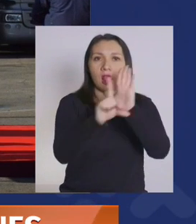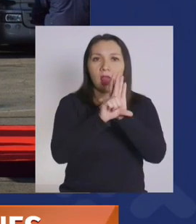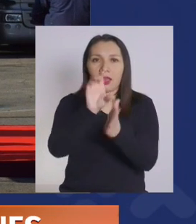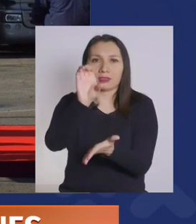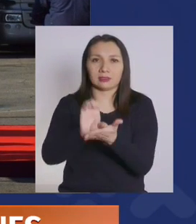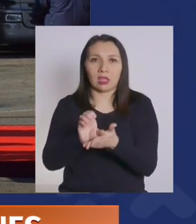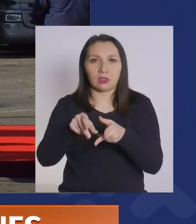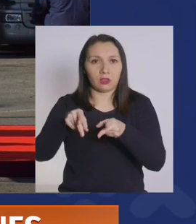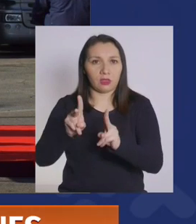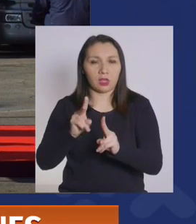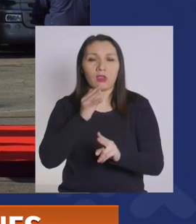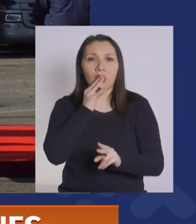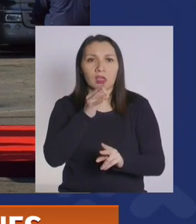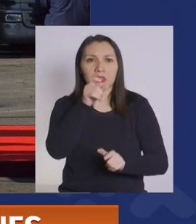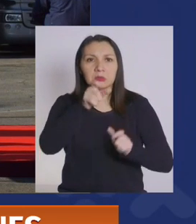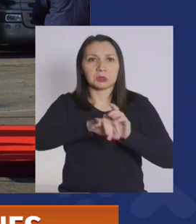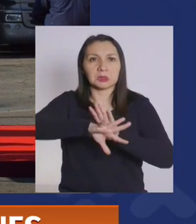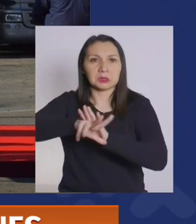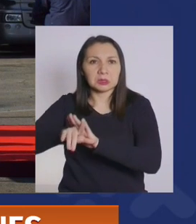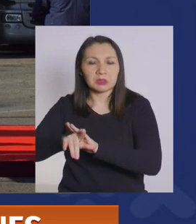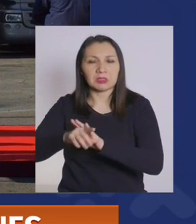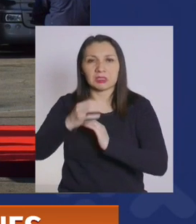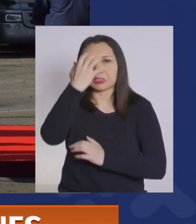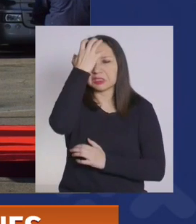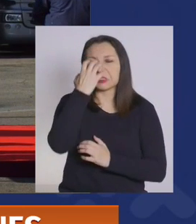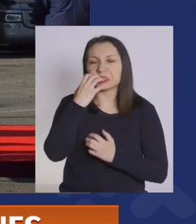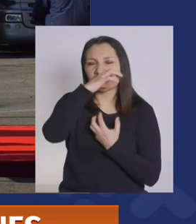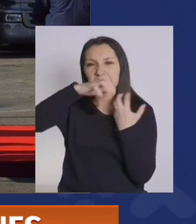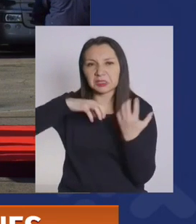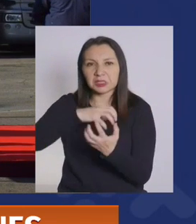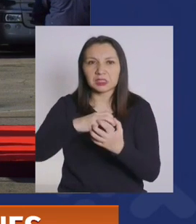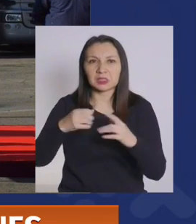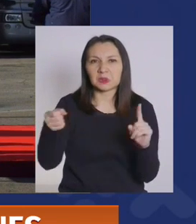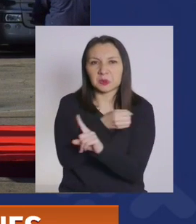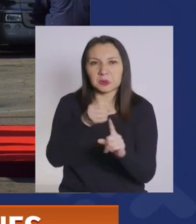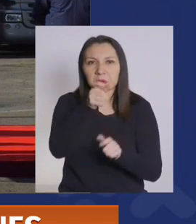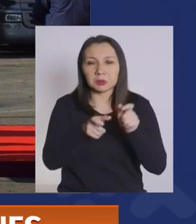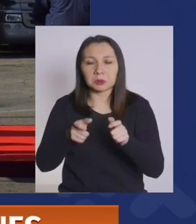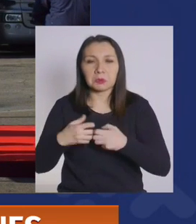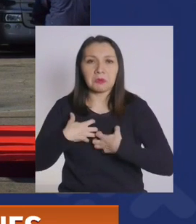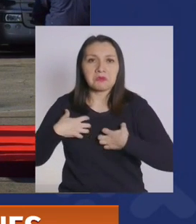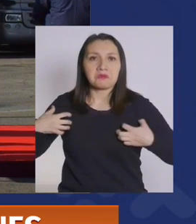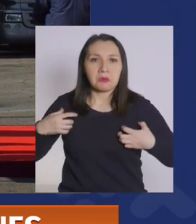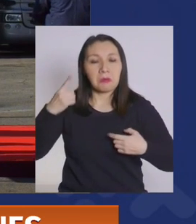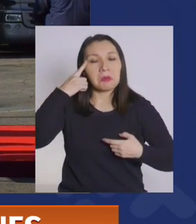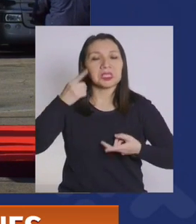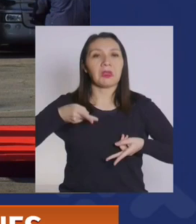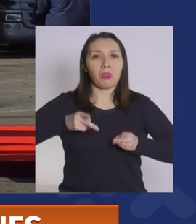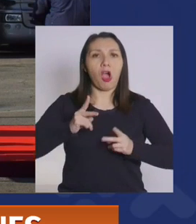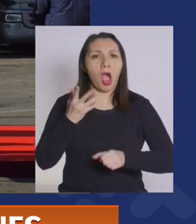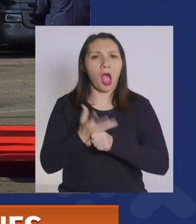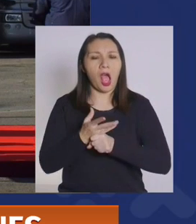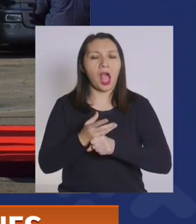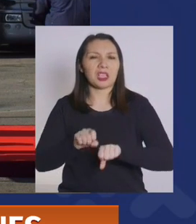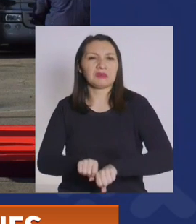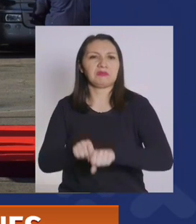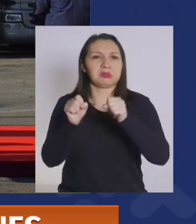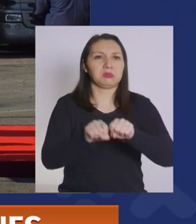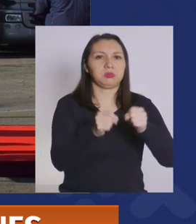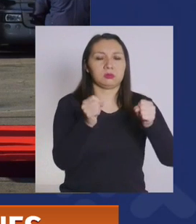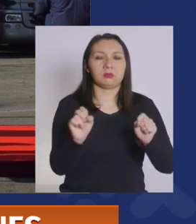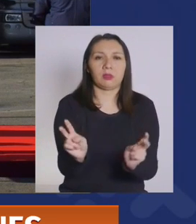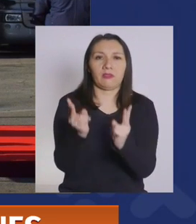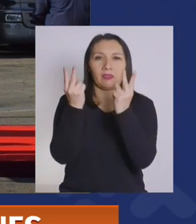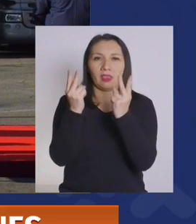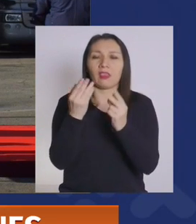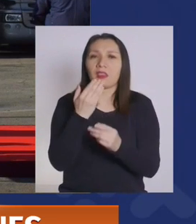de Derecho a los delincuentes, a los terroristas, a los violentistas que se sienten con el derecho de atentar contra la